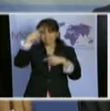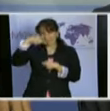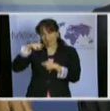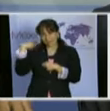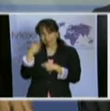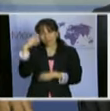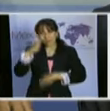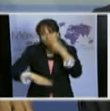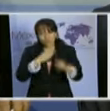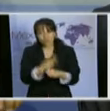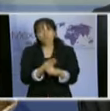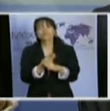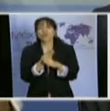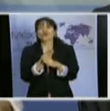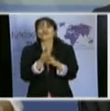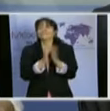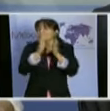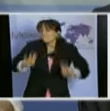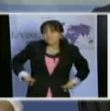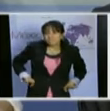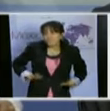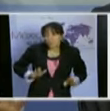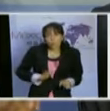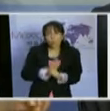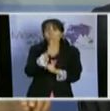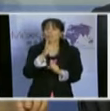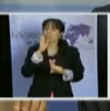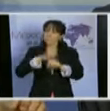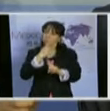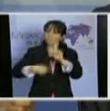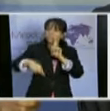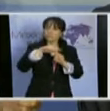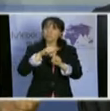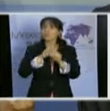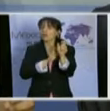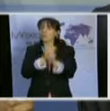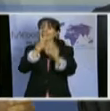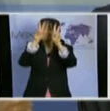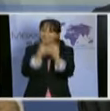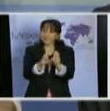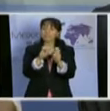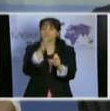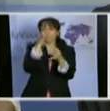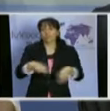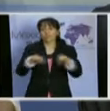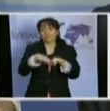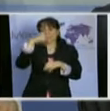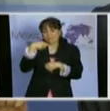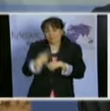y propositivo en temas cruciales de la política exterior de nuestro país. La discusión